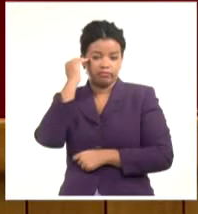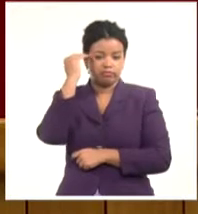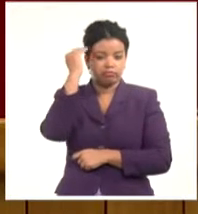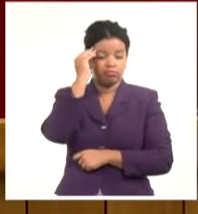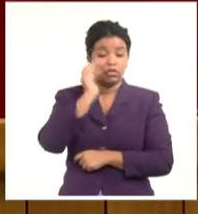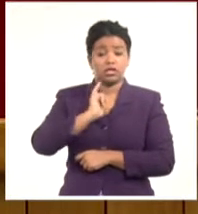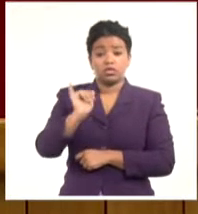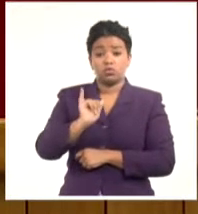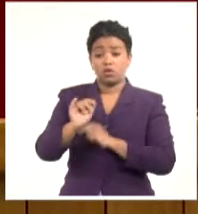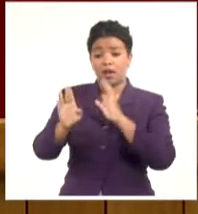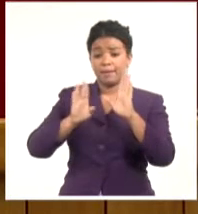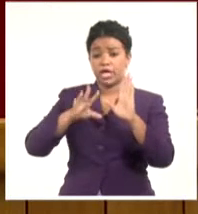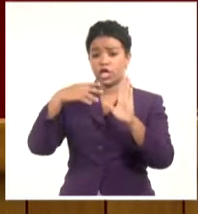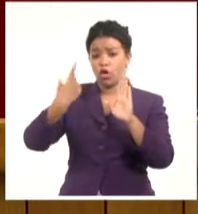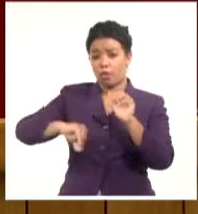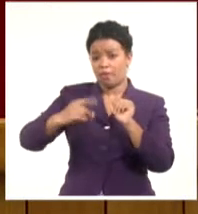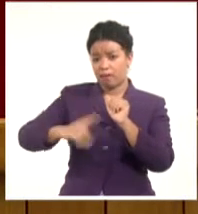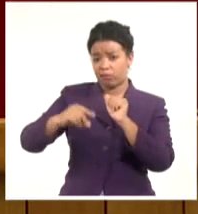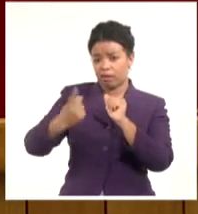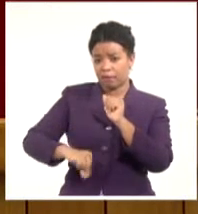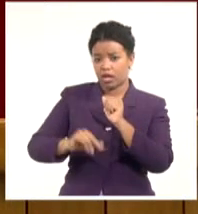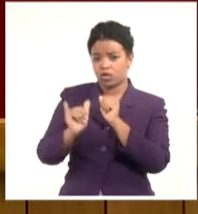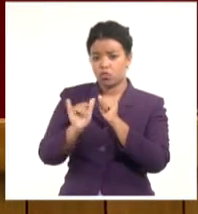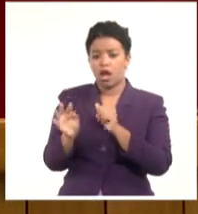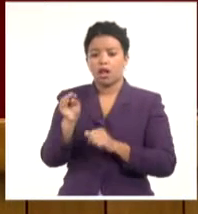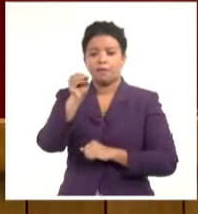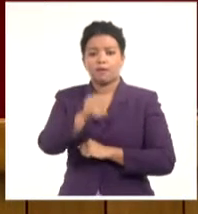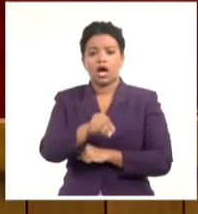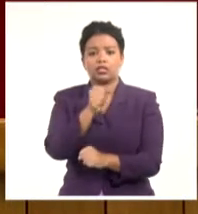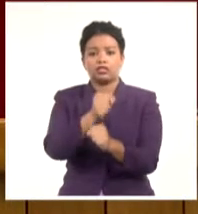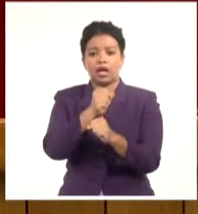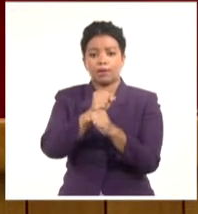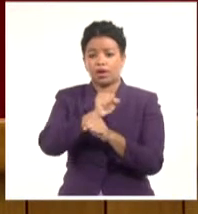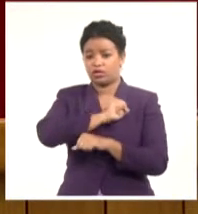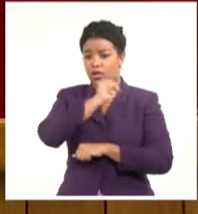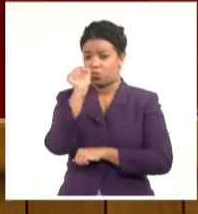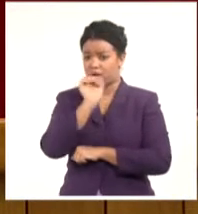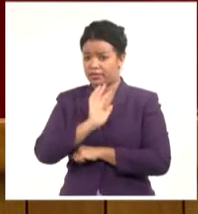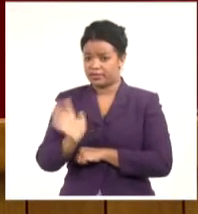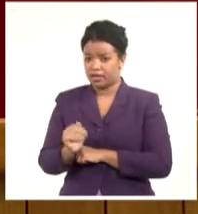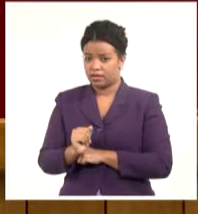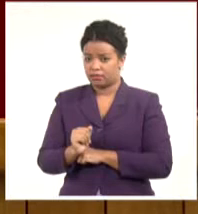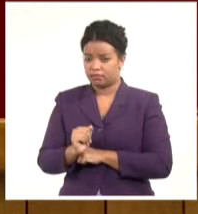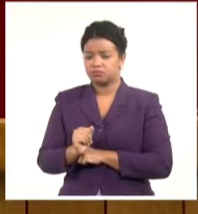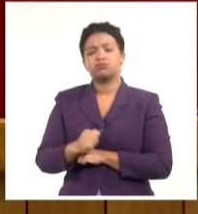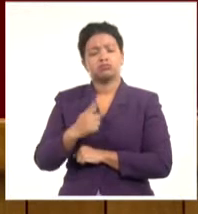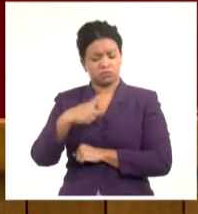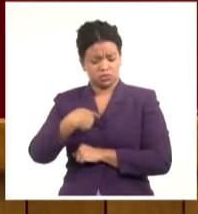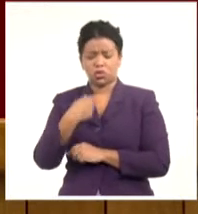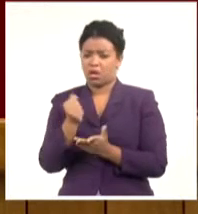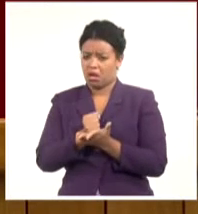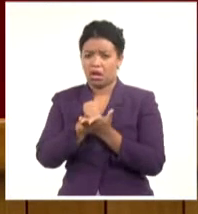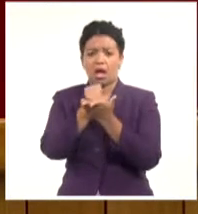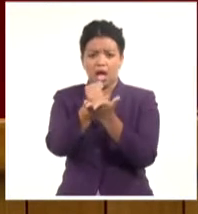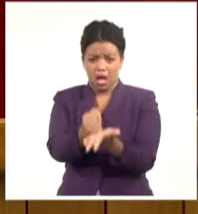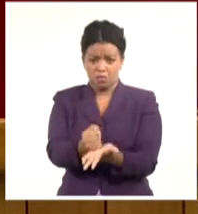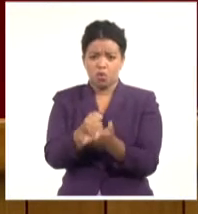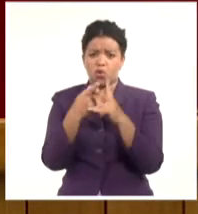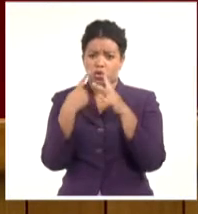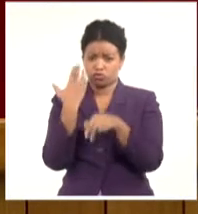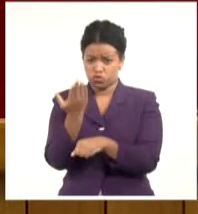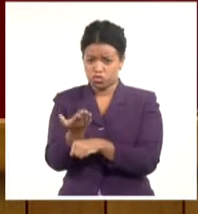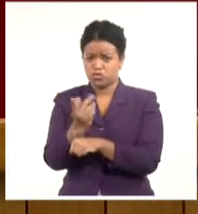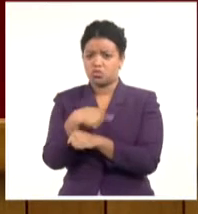el periodo de adiestramiento y la ubicación laboral una vez graduados. Cuentan con todo nuestro apoyo y respaldo en esas